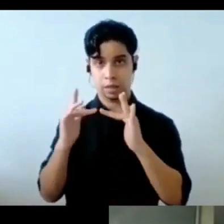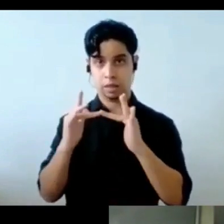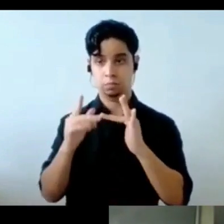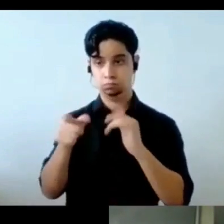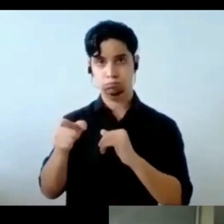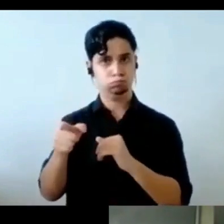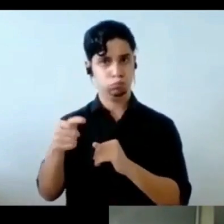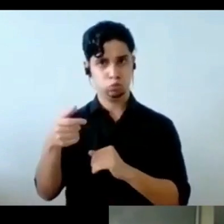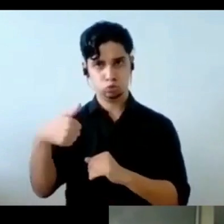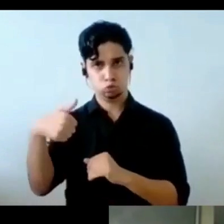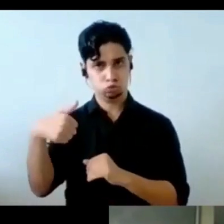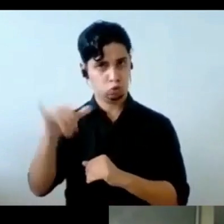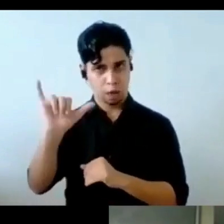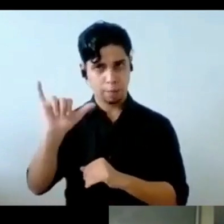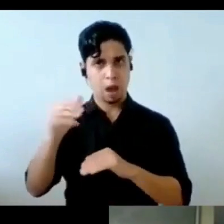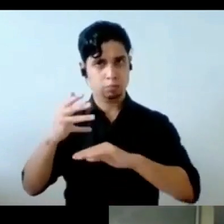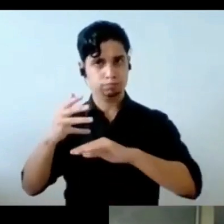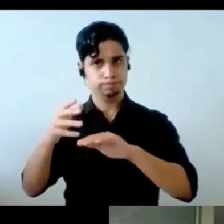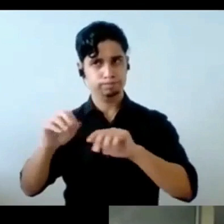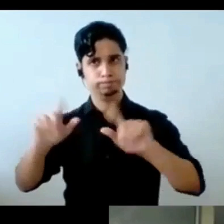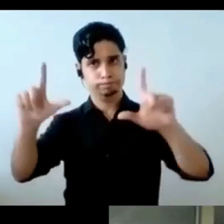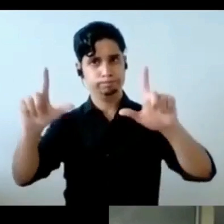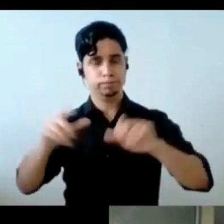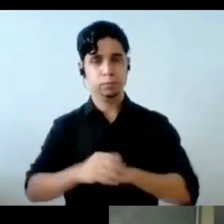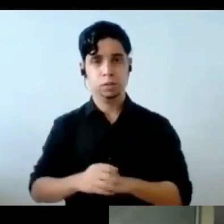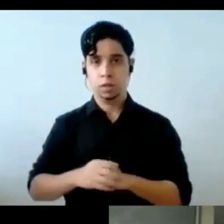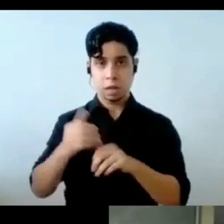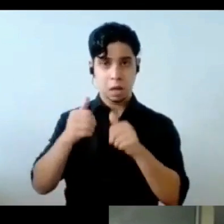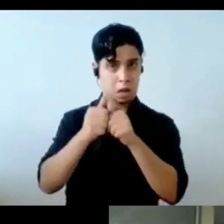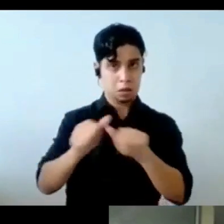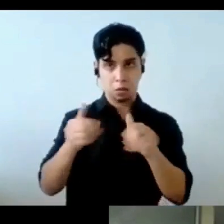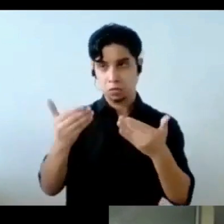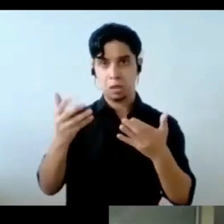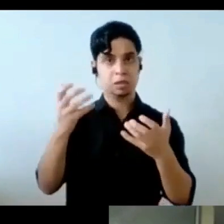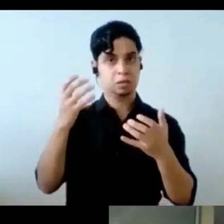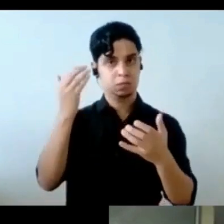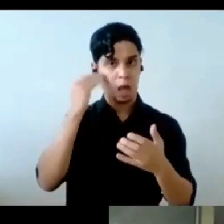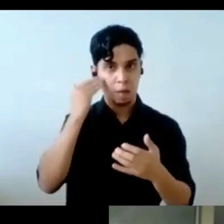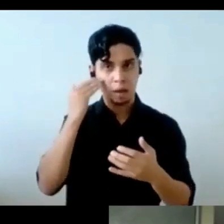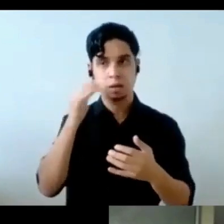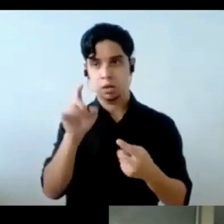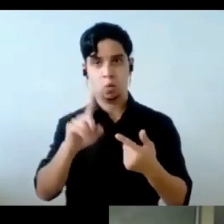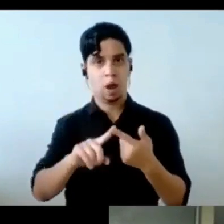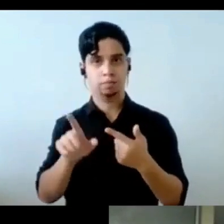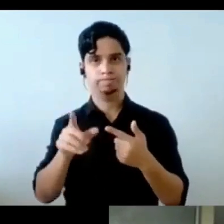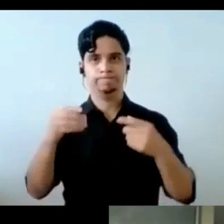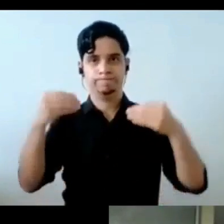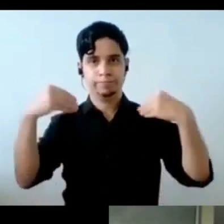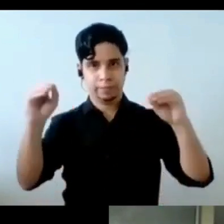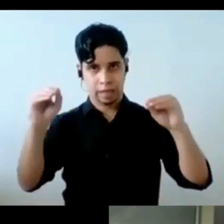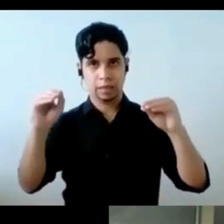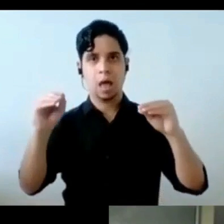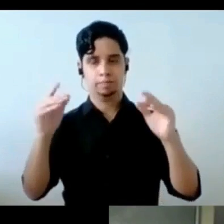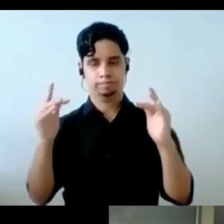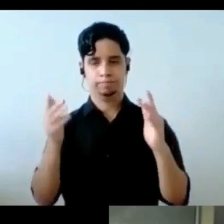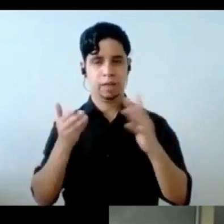¿verdad? Claro. Sí. O sea, que también cualquier cosita de la fundación, incluyendo la tiendita virtual, sí. Está